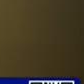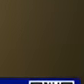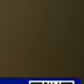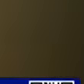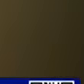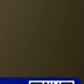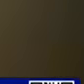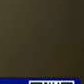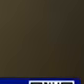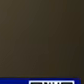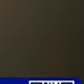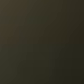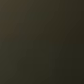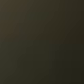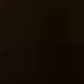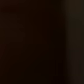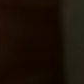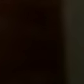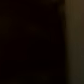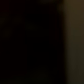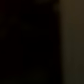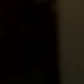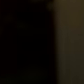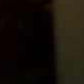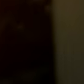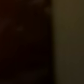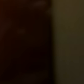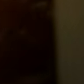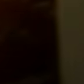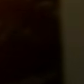En instantes en Al Día.